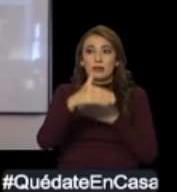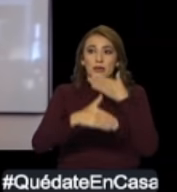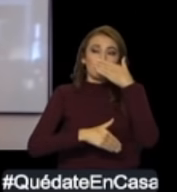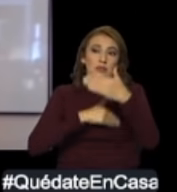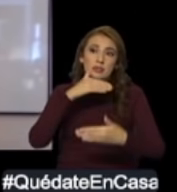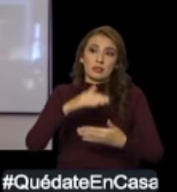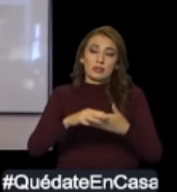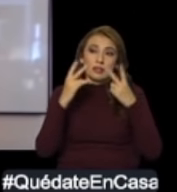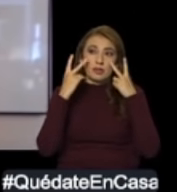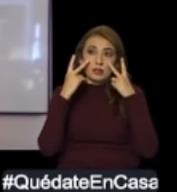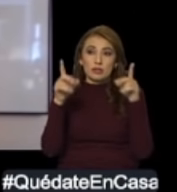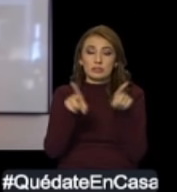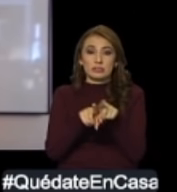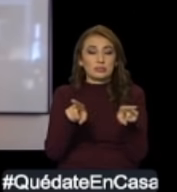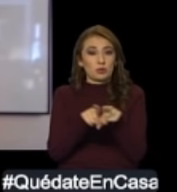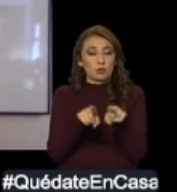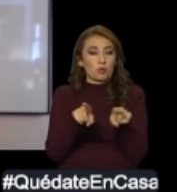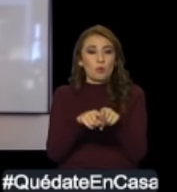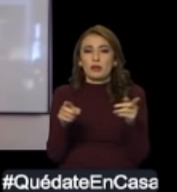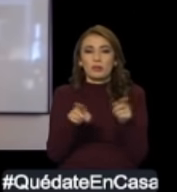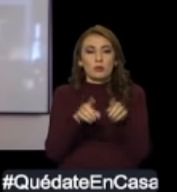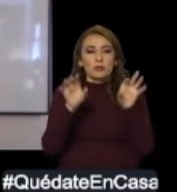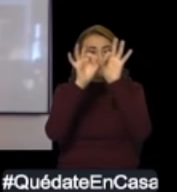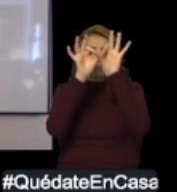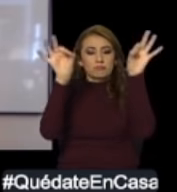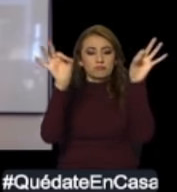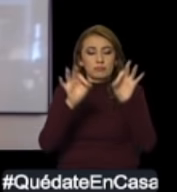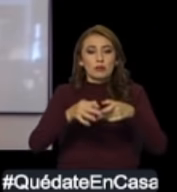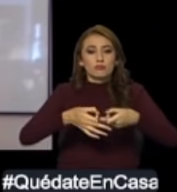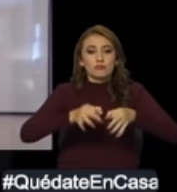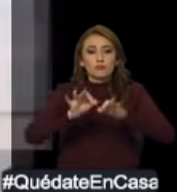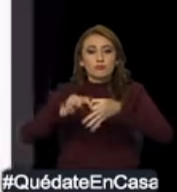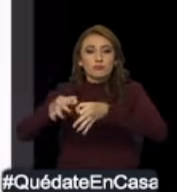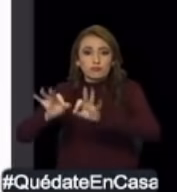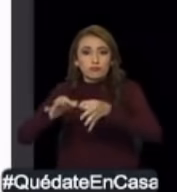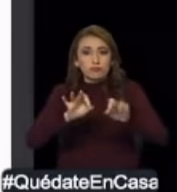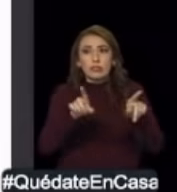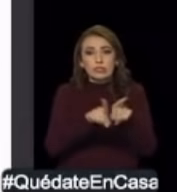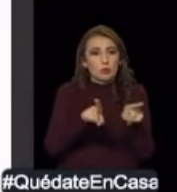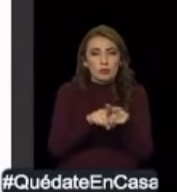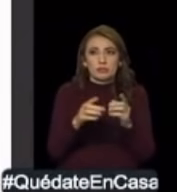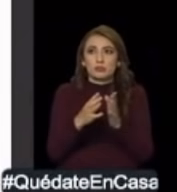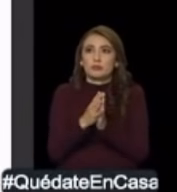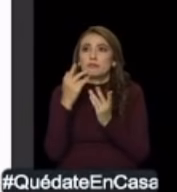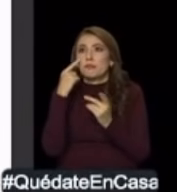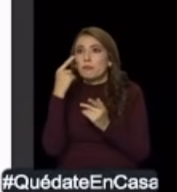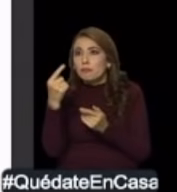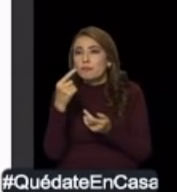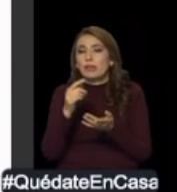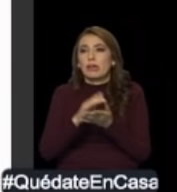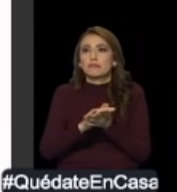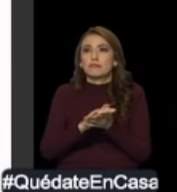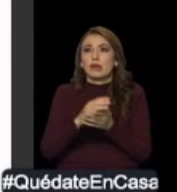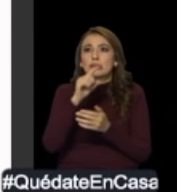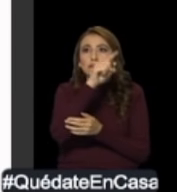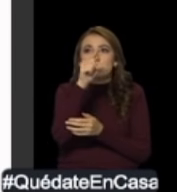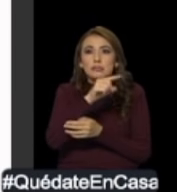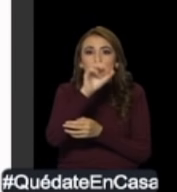tiene exactamente el mismo formato. Tenemos la provincia de domicilio, los